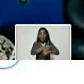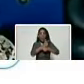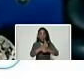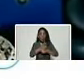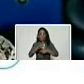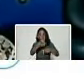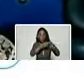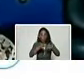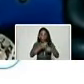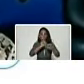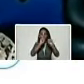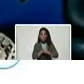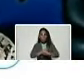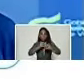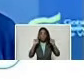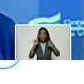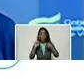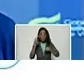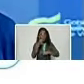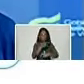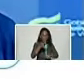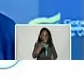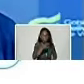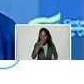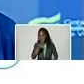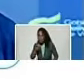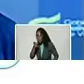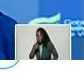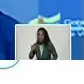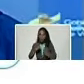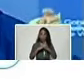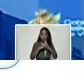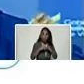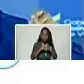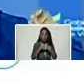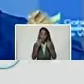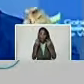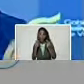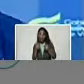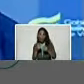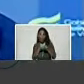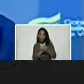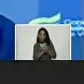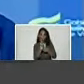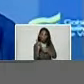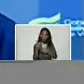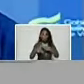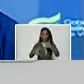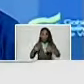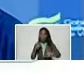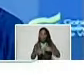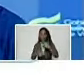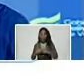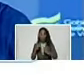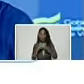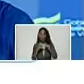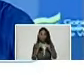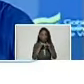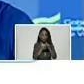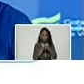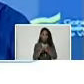de explosivos, que se busquen las caletas del dinero que tenían allí estos delincuentes,